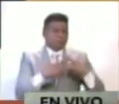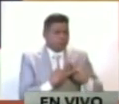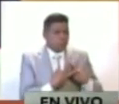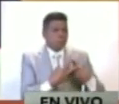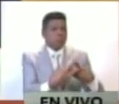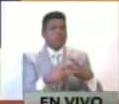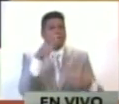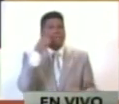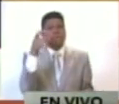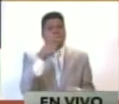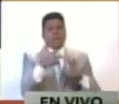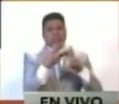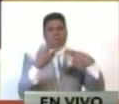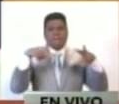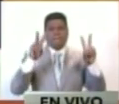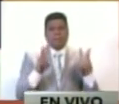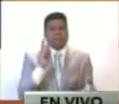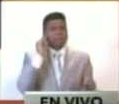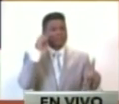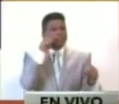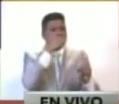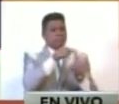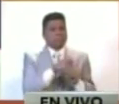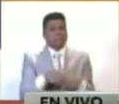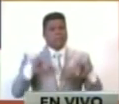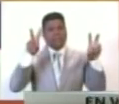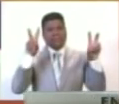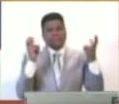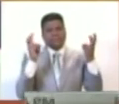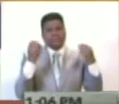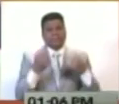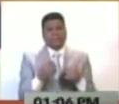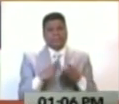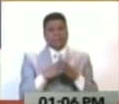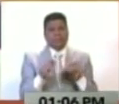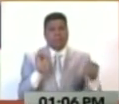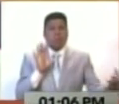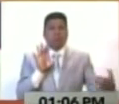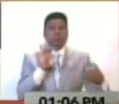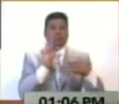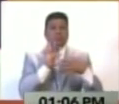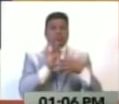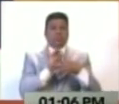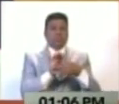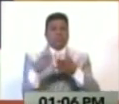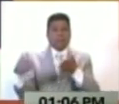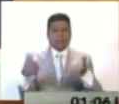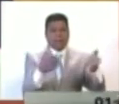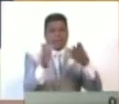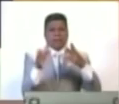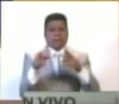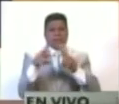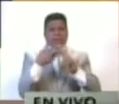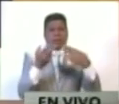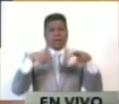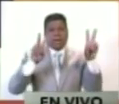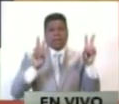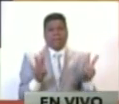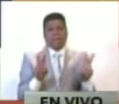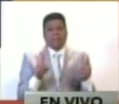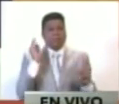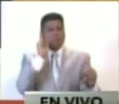de la paz. Y ese fue el lema de nuestra cumbre, unidos en el camino de la paz, con un